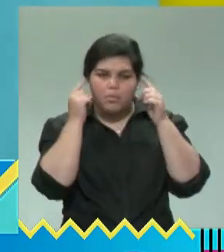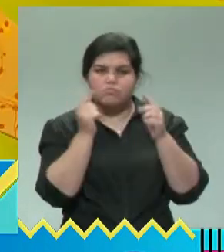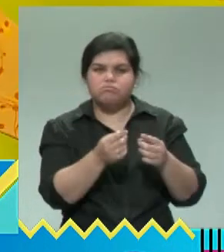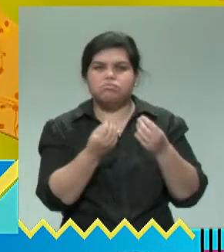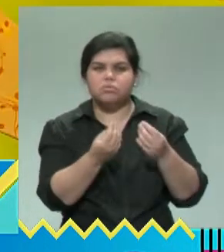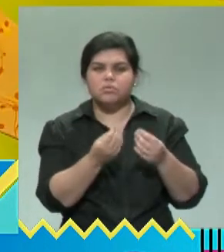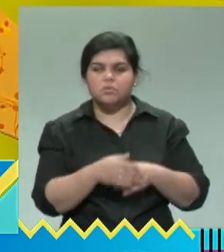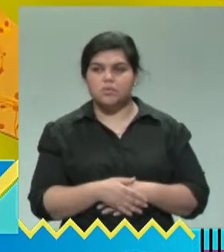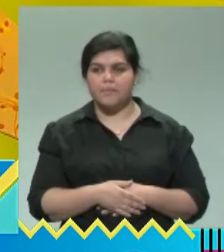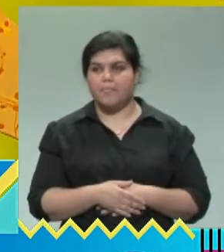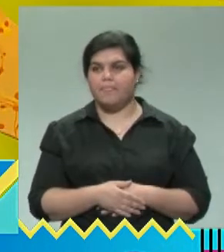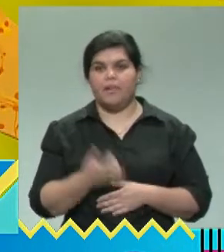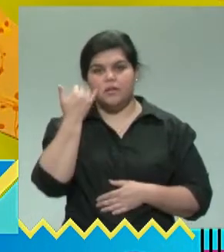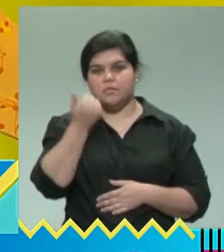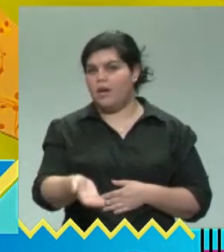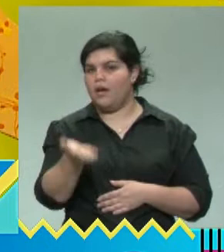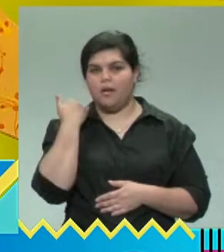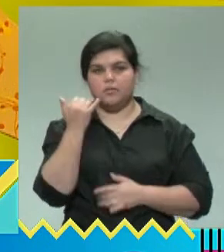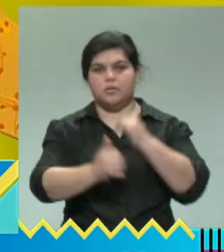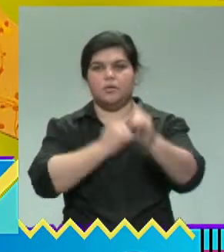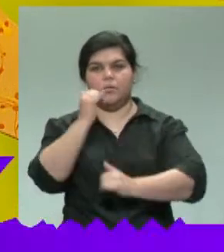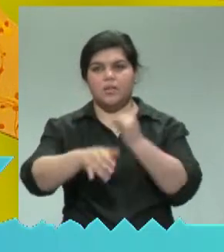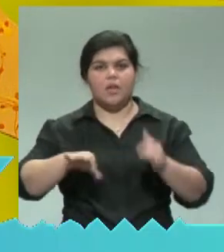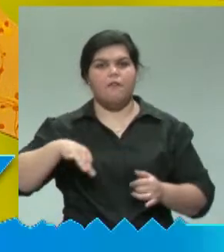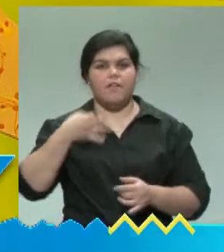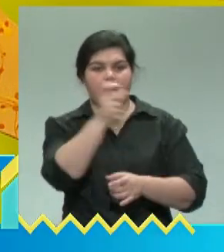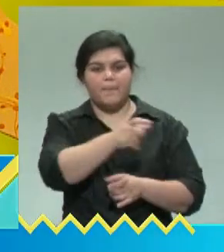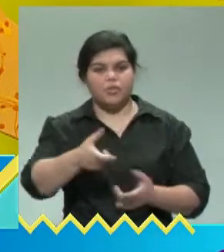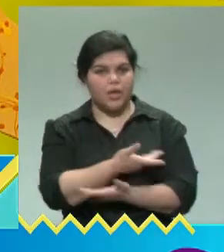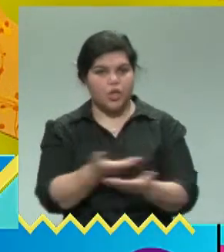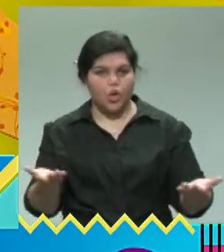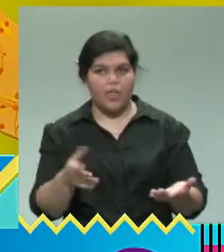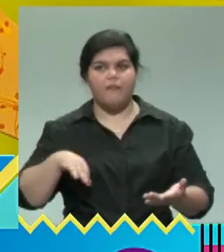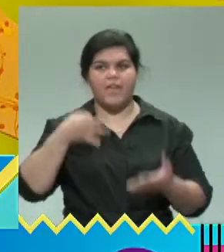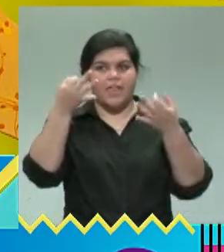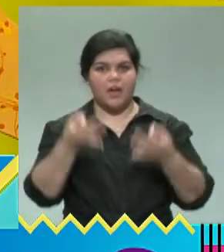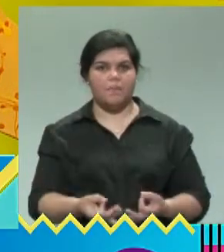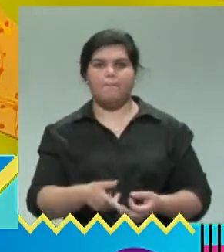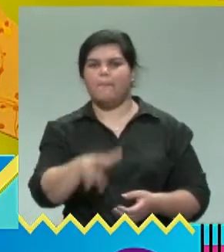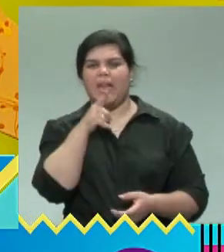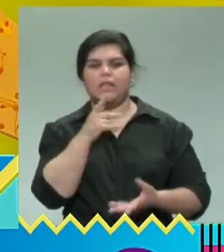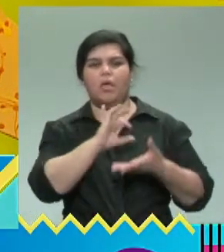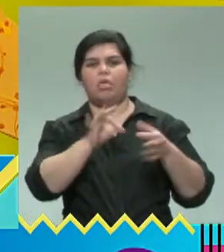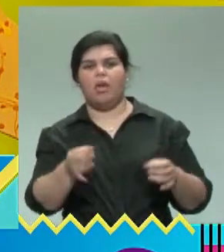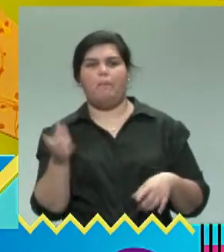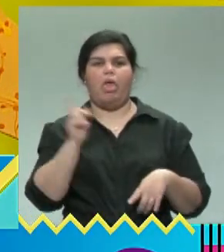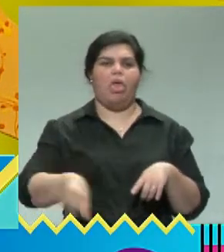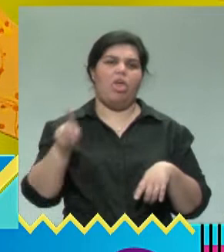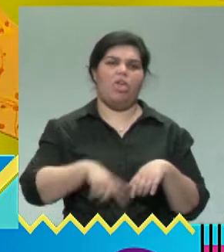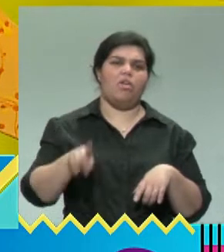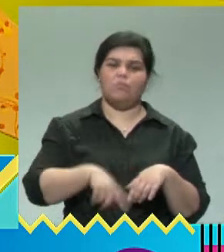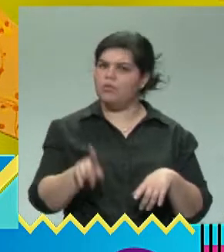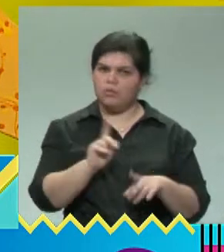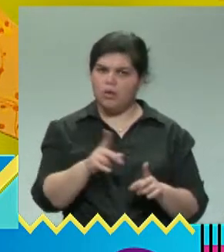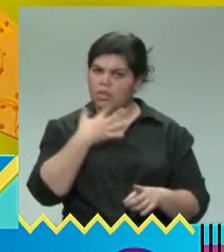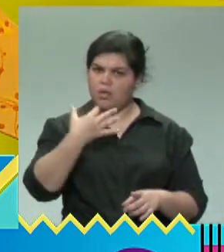Lo que tiene en cuenta ya fue mencionado, o sea, es la calidad de vida de la gente. Esto parece un eslogan, pero es realmente el cambio de calidad de vida es